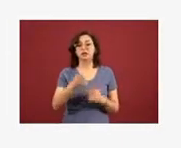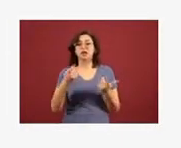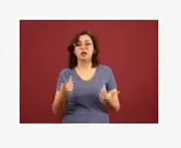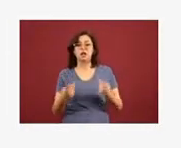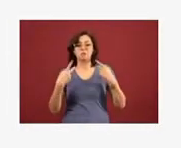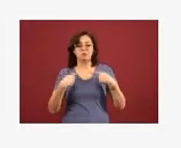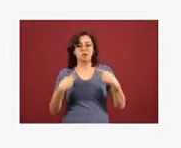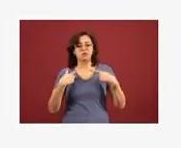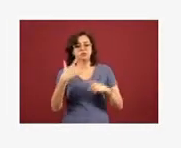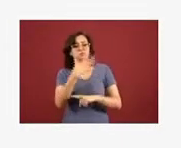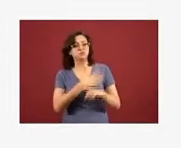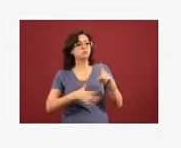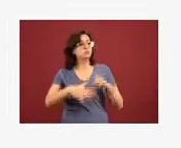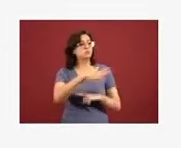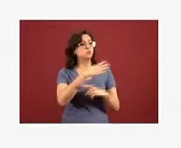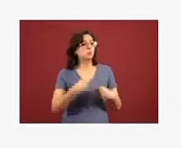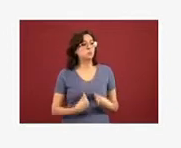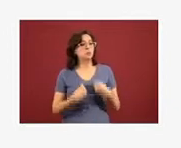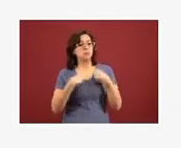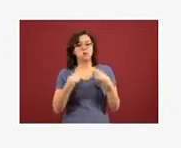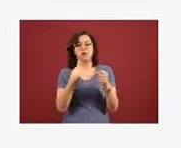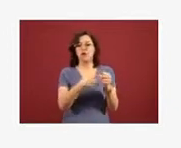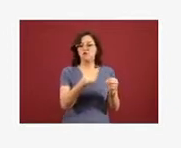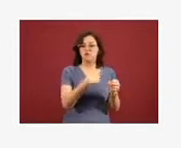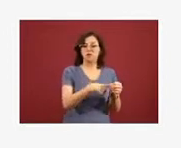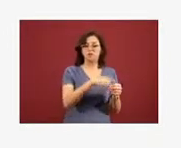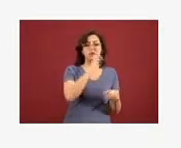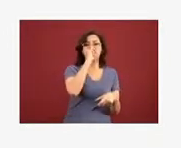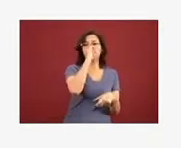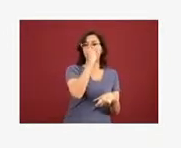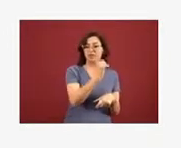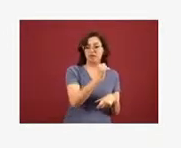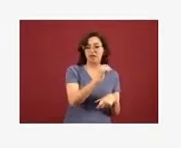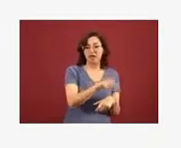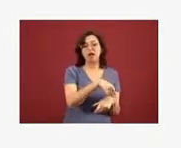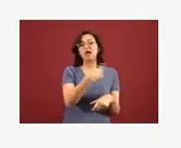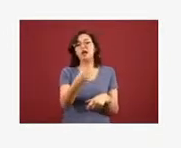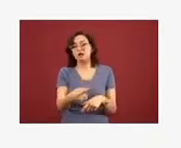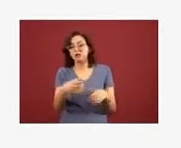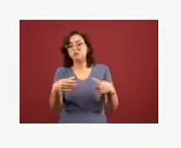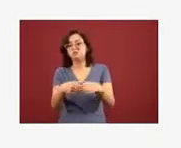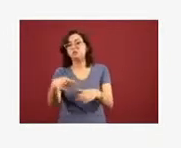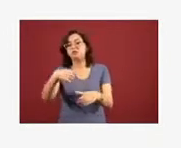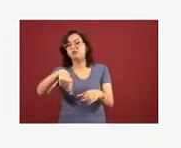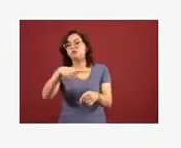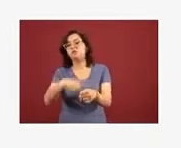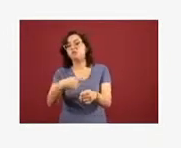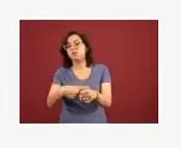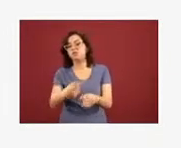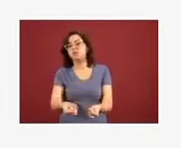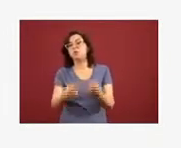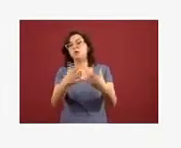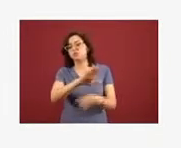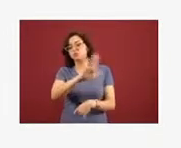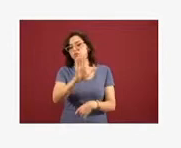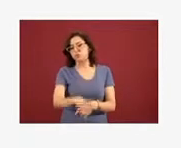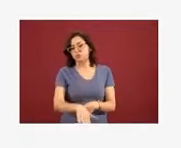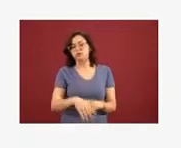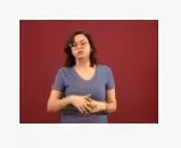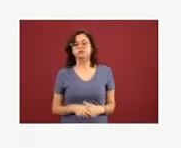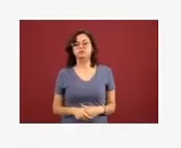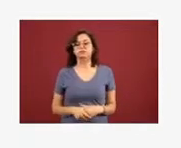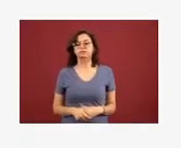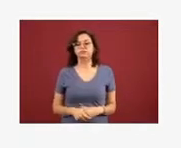cuántas personas fallecen lamentablemente de la enfermedad de todos los habitantes que hay en una localidad,